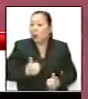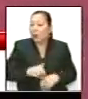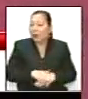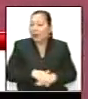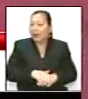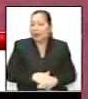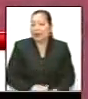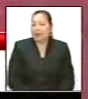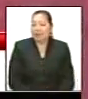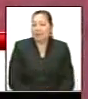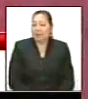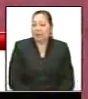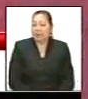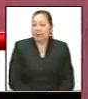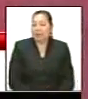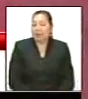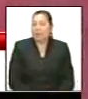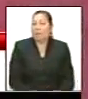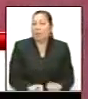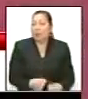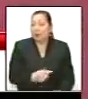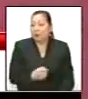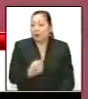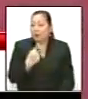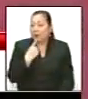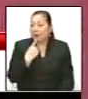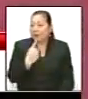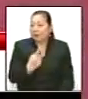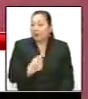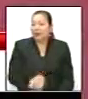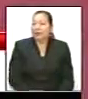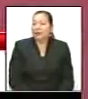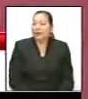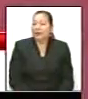cuál es ese plan. Porque usted señala